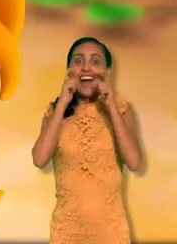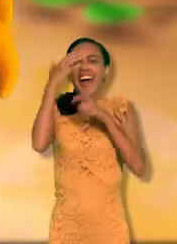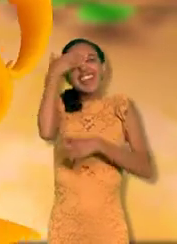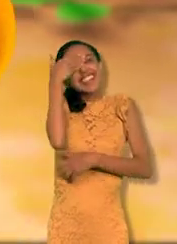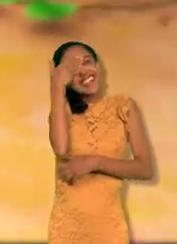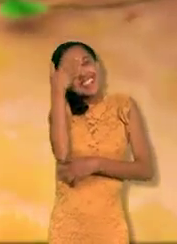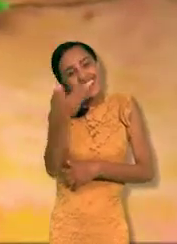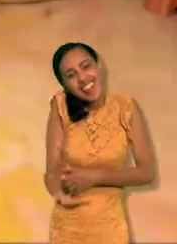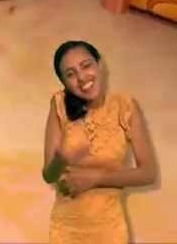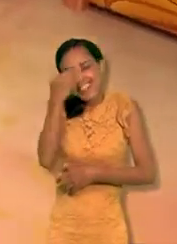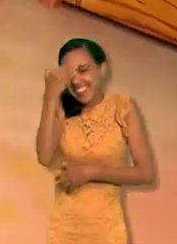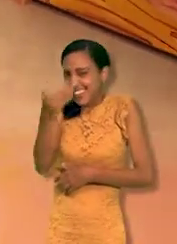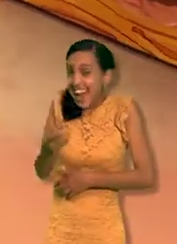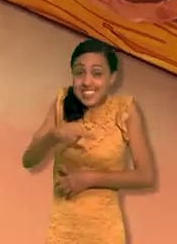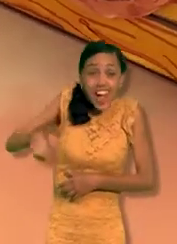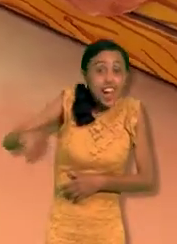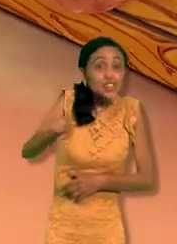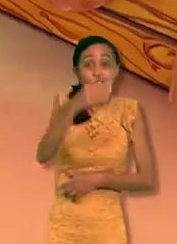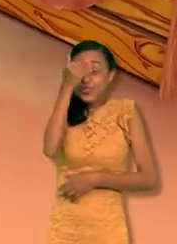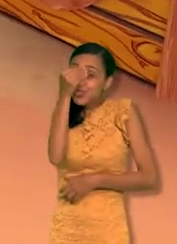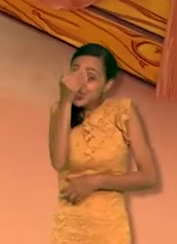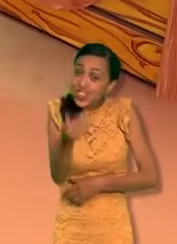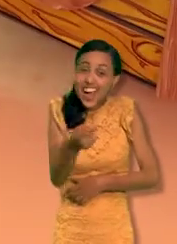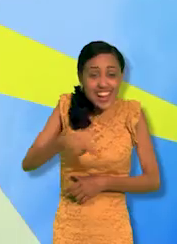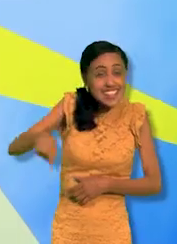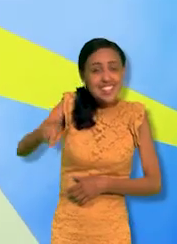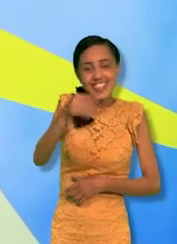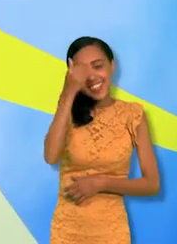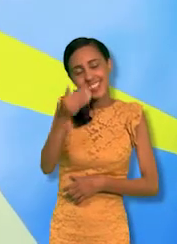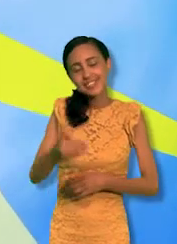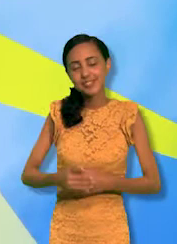¡Wow! ¡Maravilloso! ¡Gracias! ¡Gracias a todos!